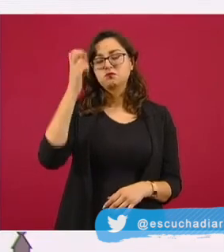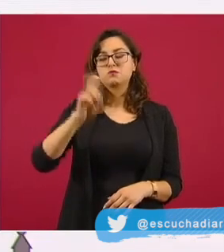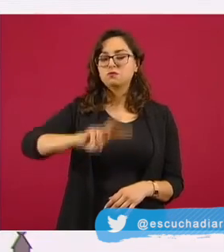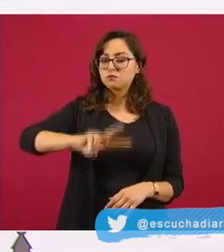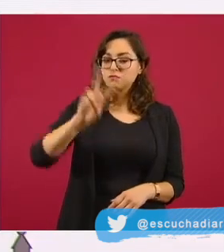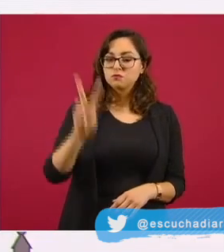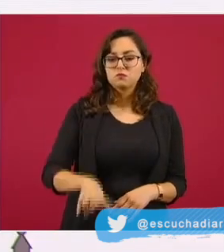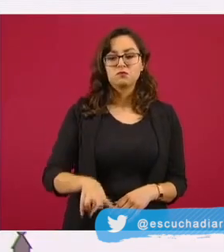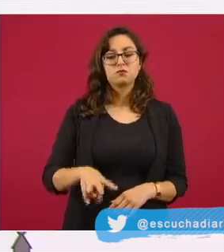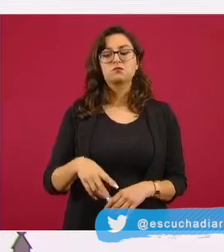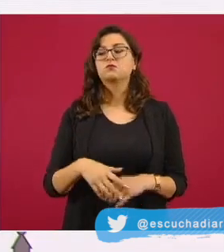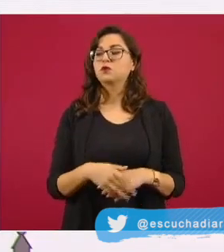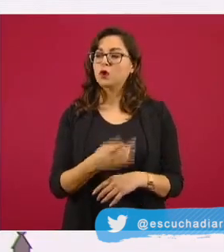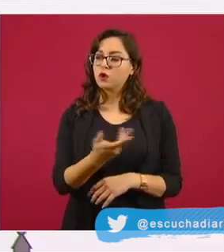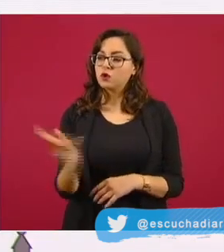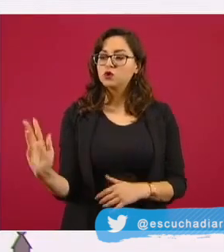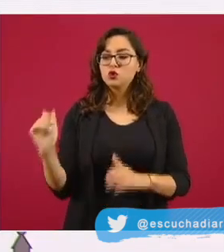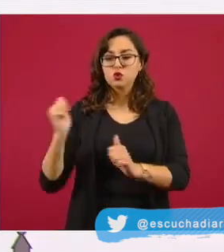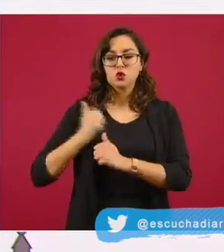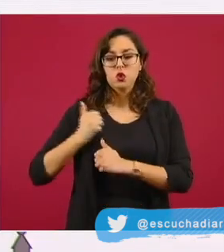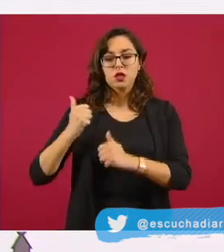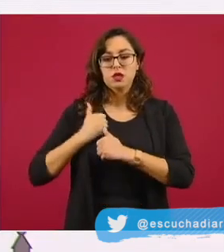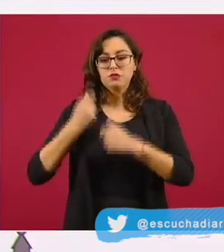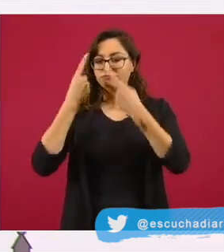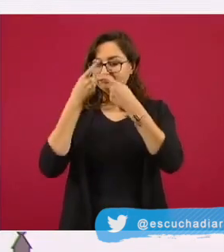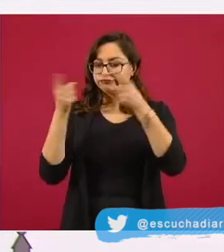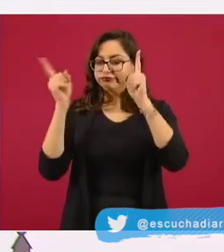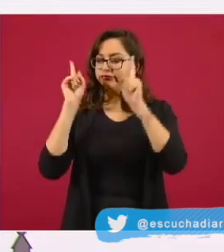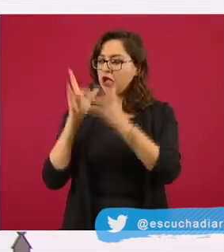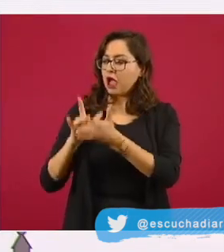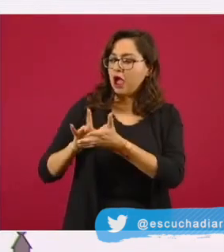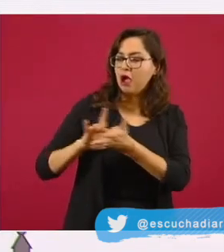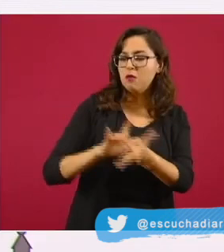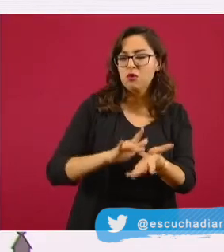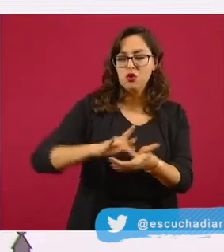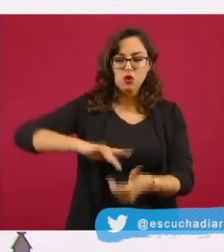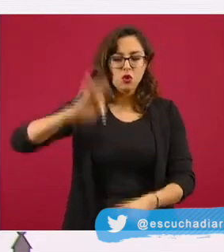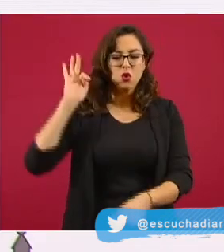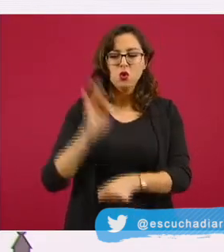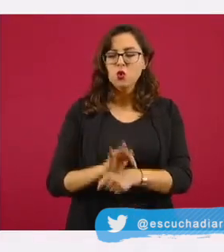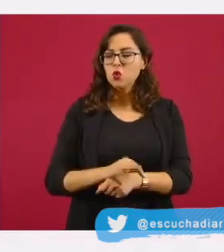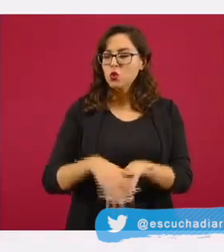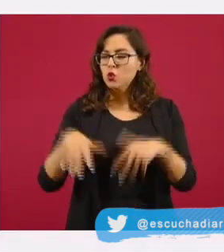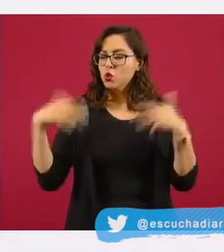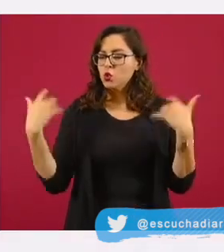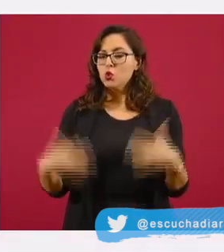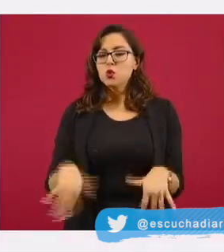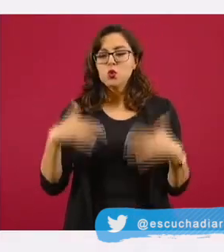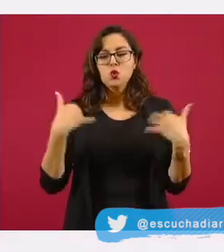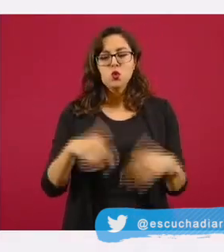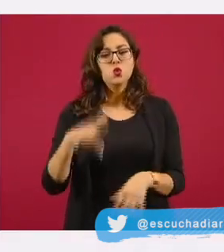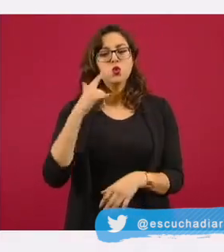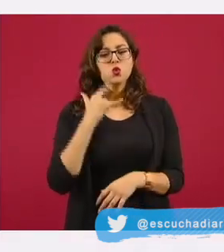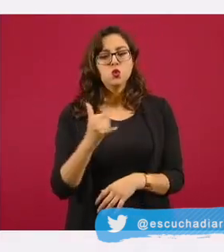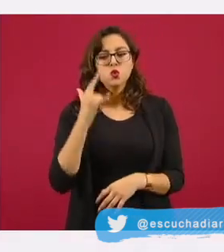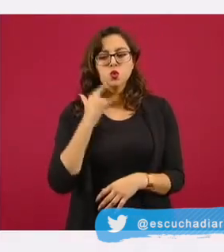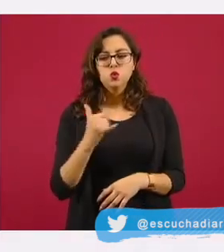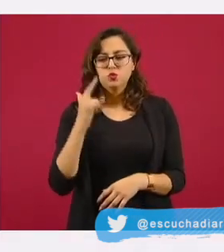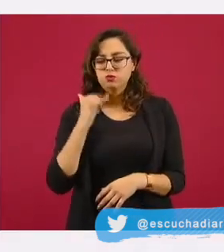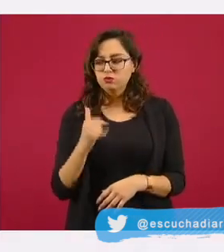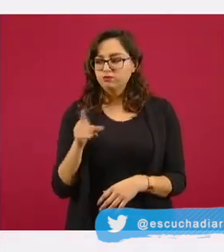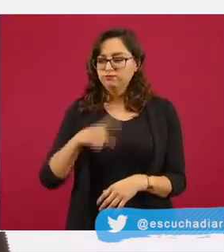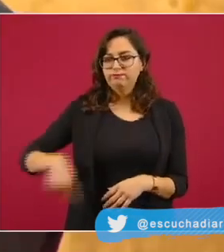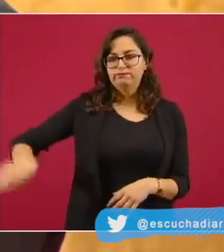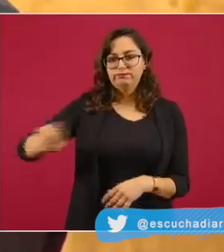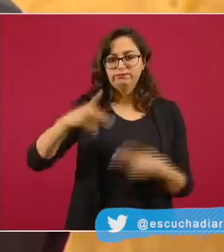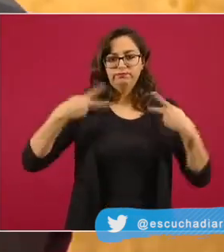los soldados y marinos de México, que nos han apoyado en labores de seguridad